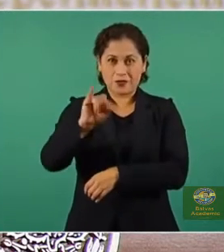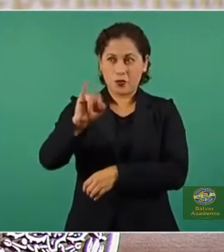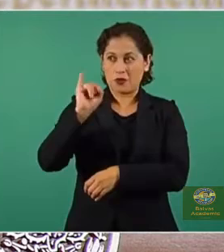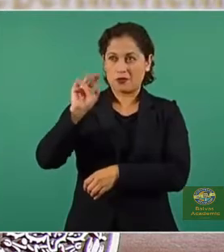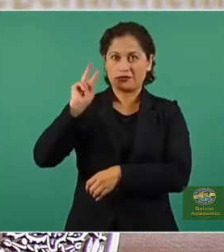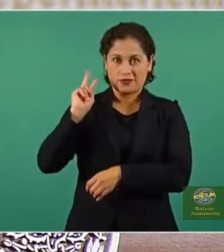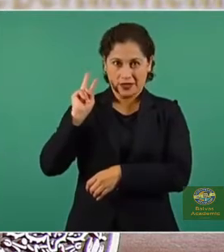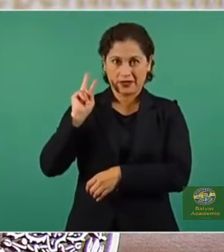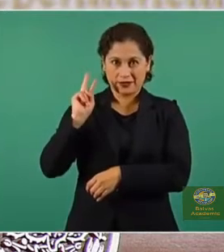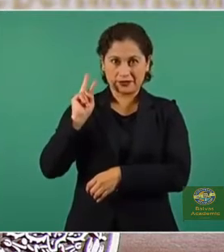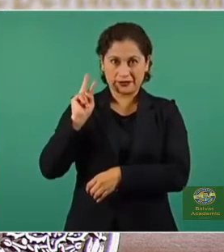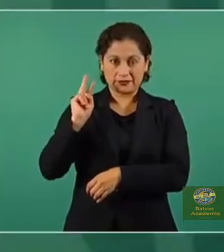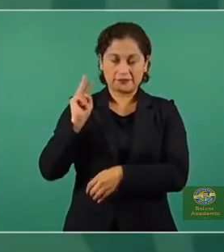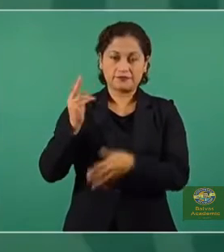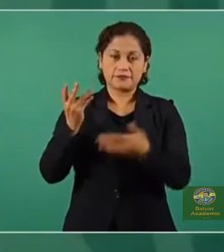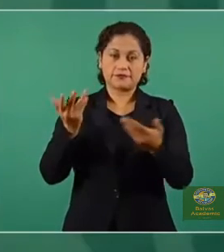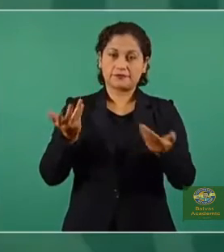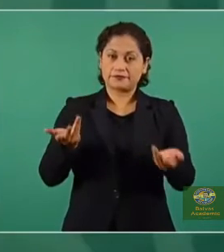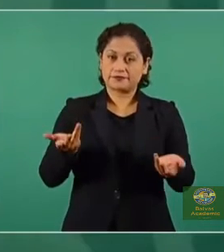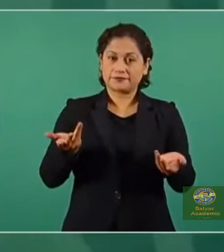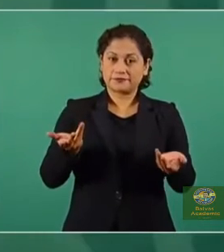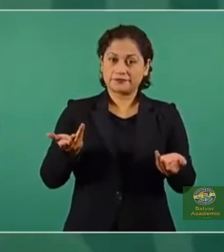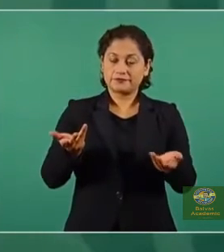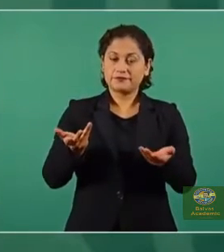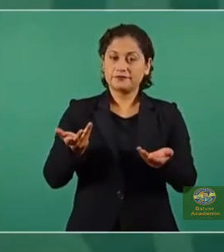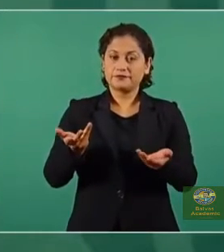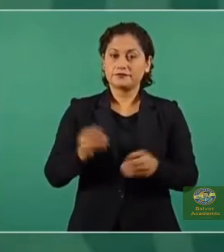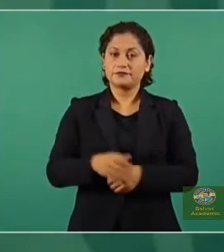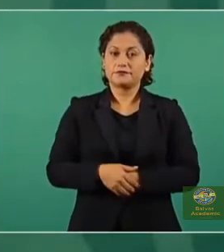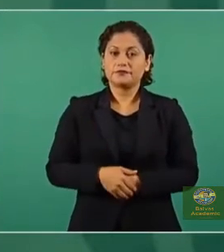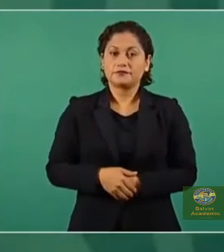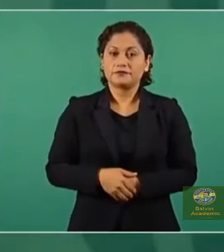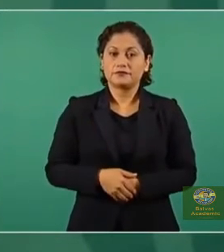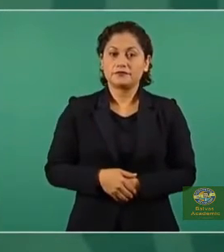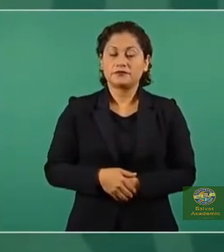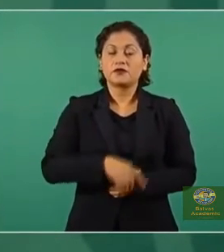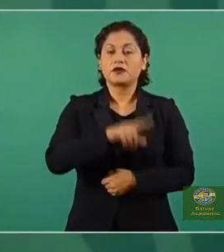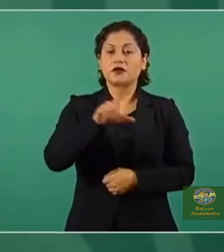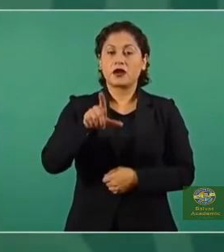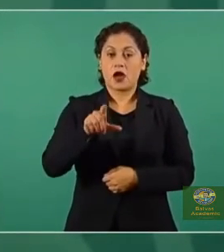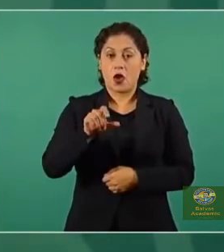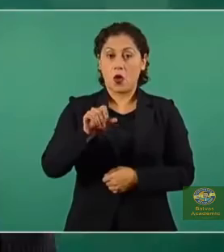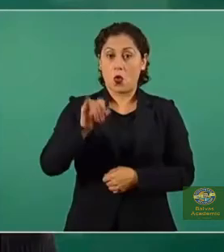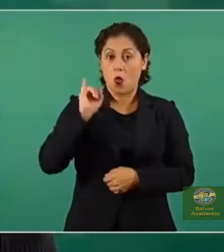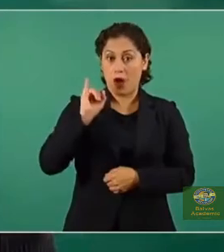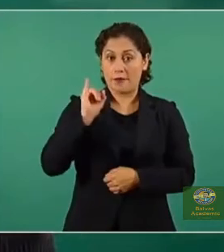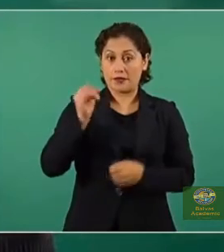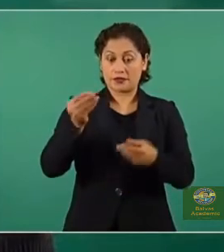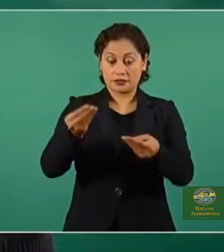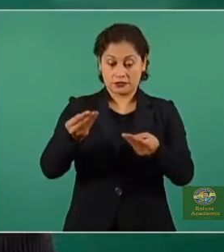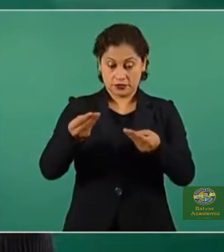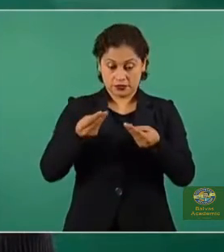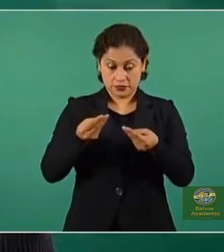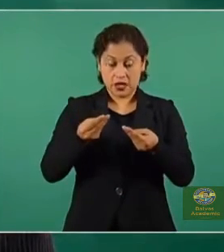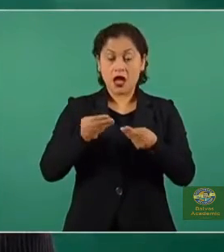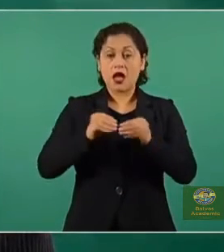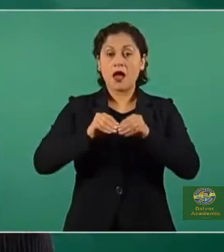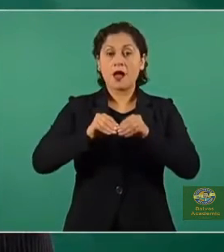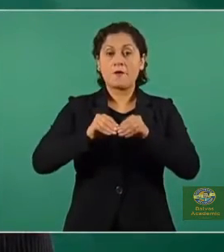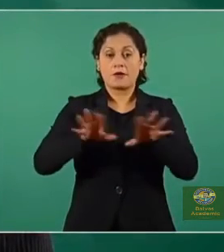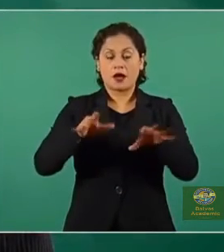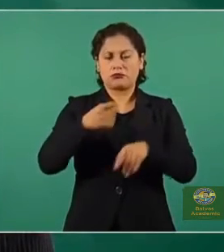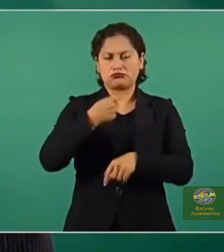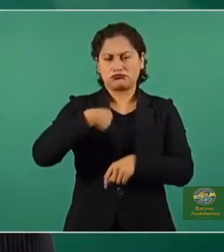pasado. Emiten esta información el día jueves. Nosotros se envía